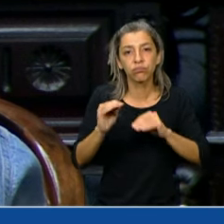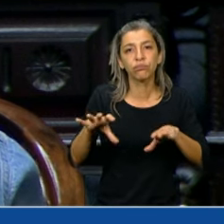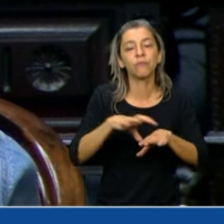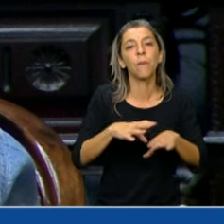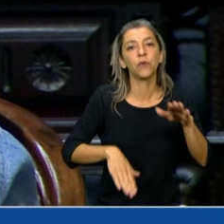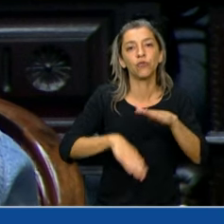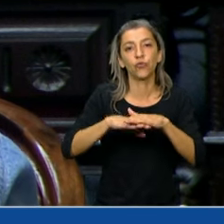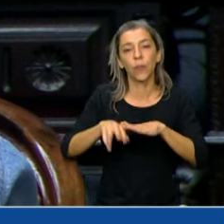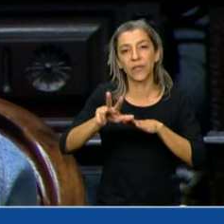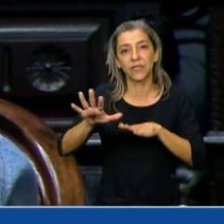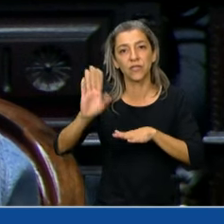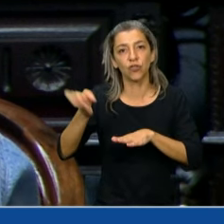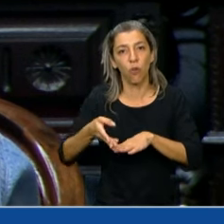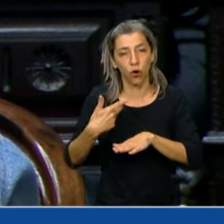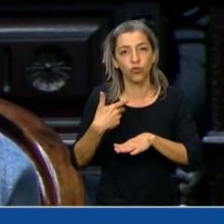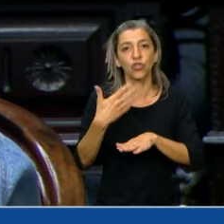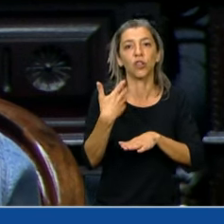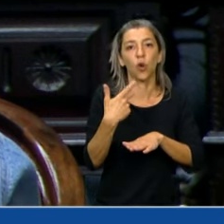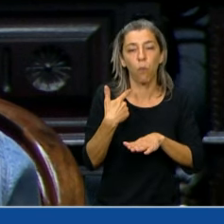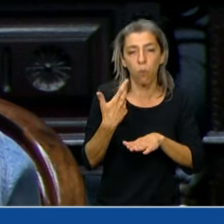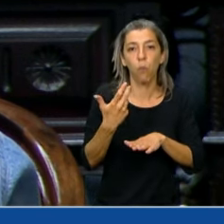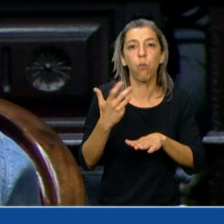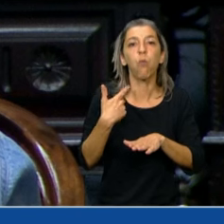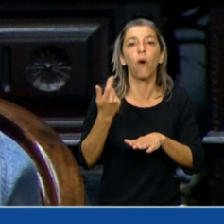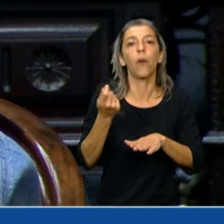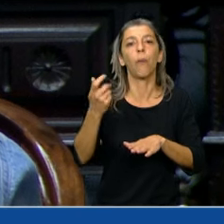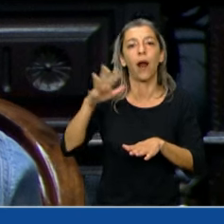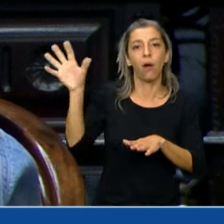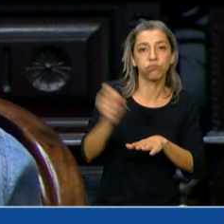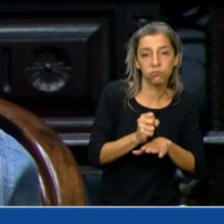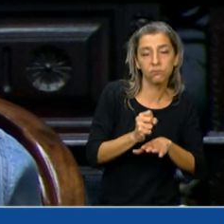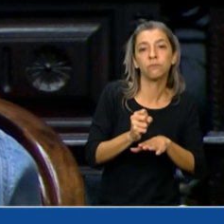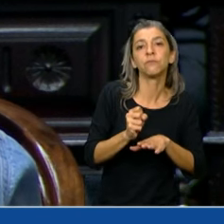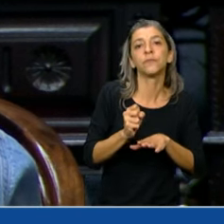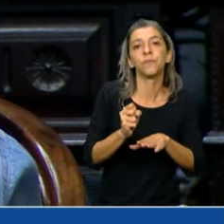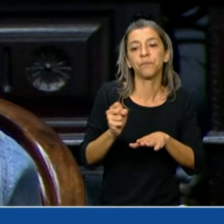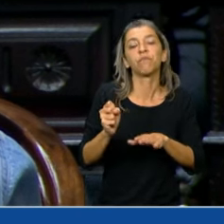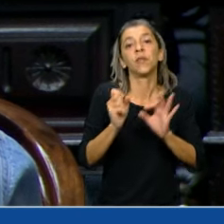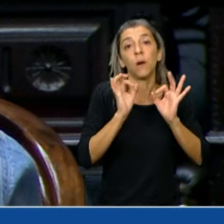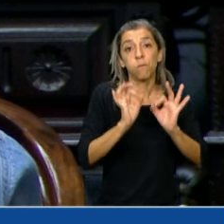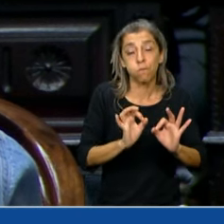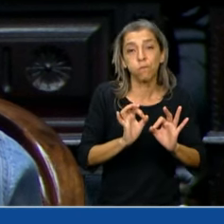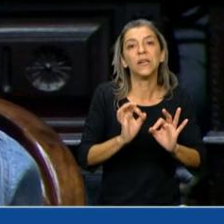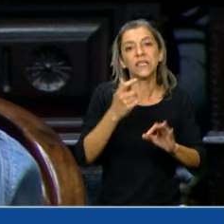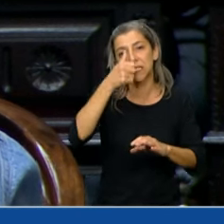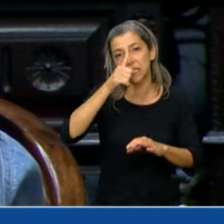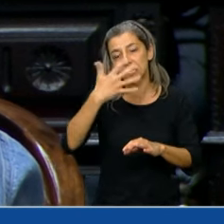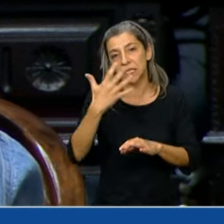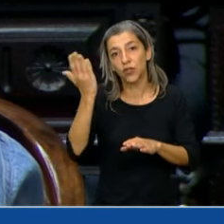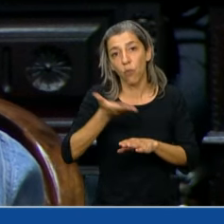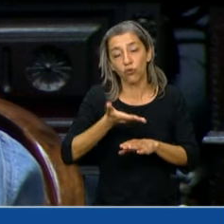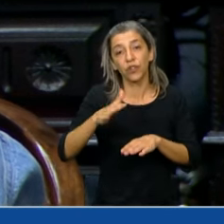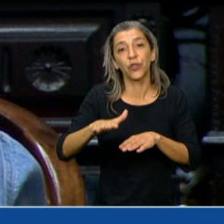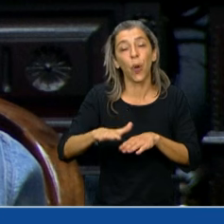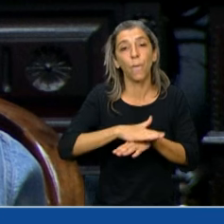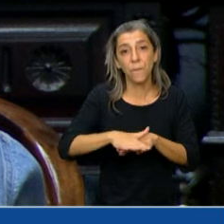por para la cantidad total de pares de calzado que se importen al país terminados y un proporcional mínimo de 65 por para